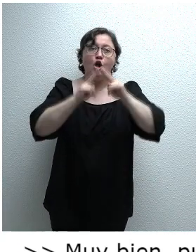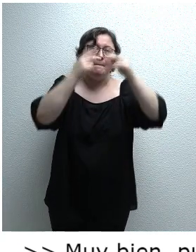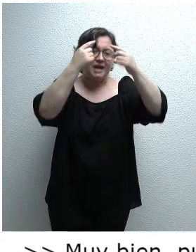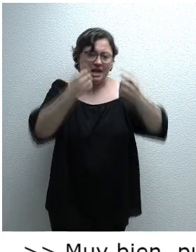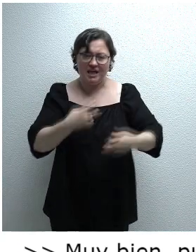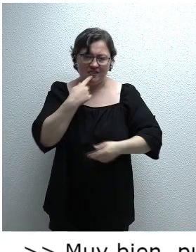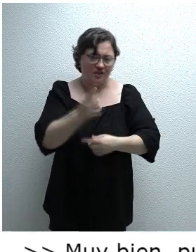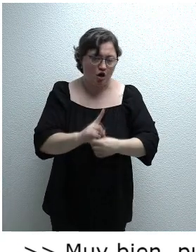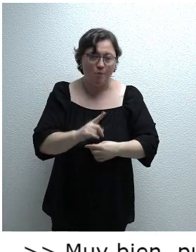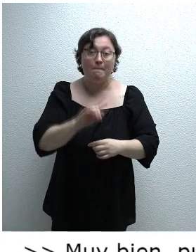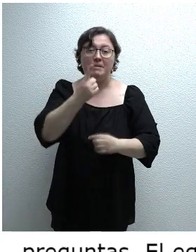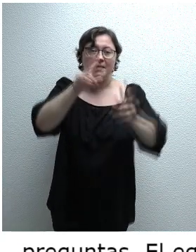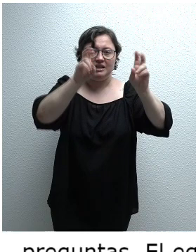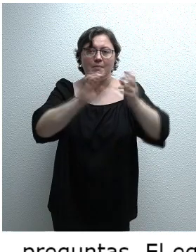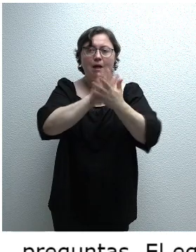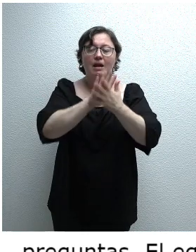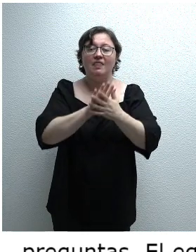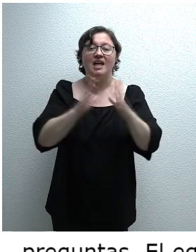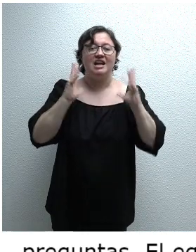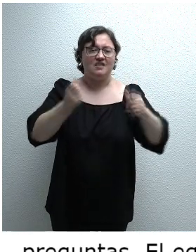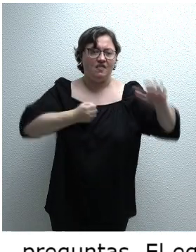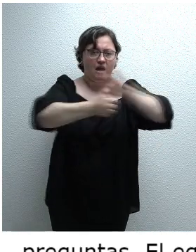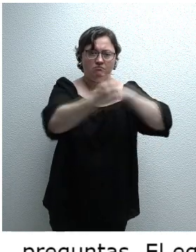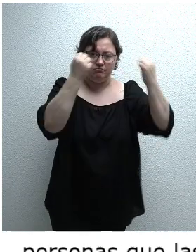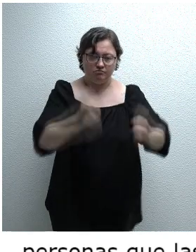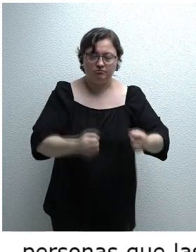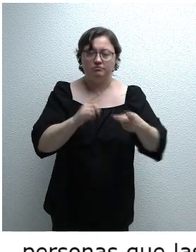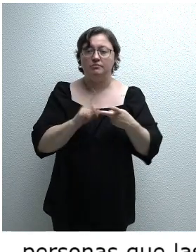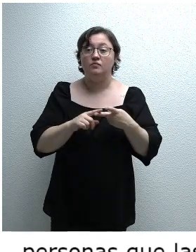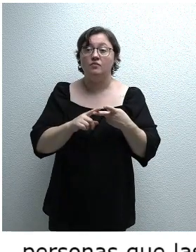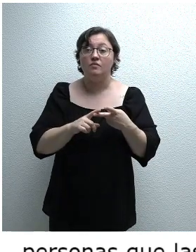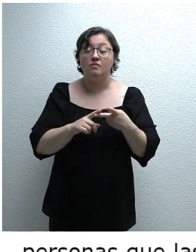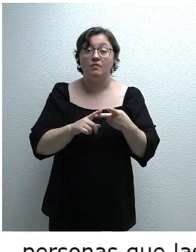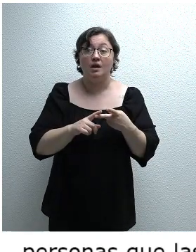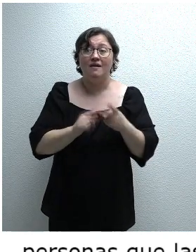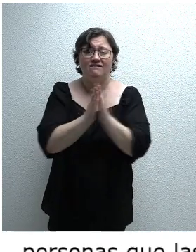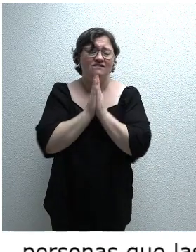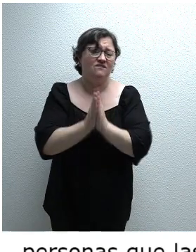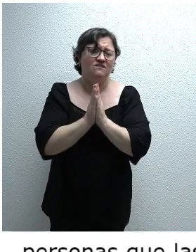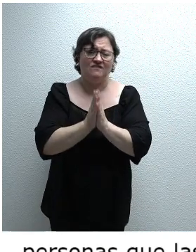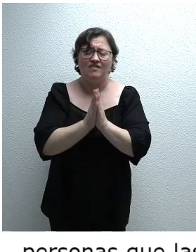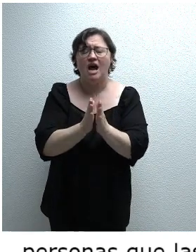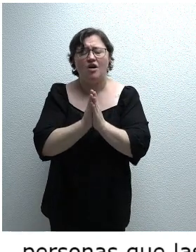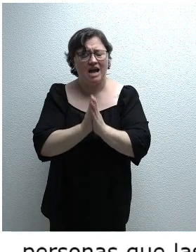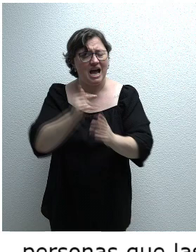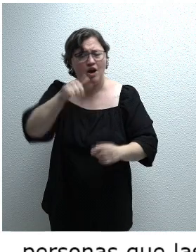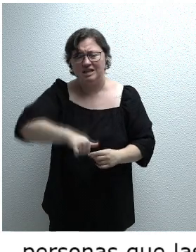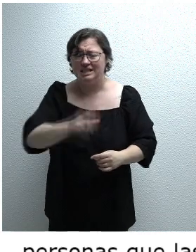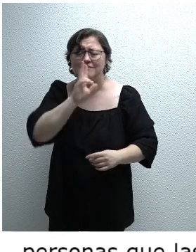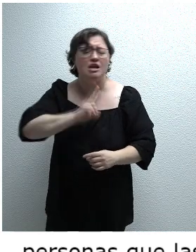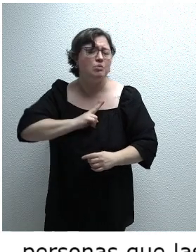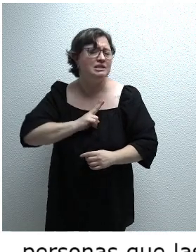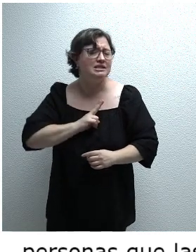lo hacen. Hay un primer bloque sobre internamiento en residencias. Y os ruego, por favor, ahora sí que tenéis que